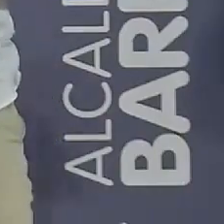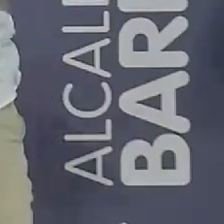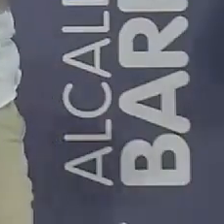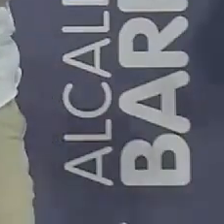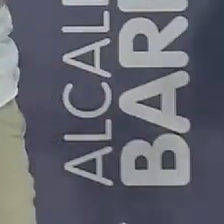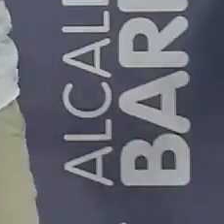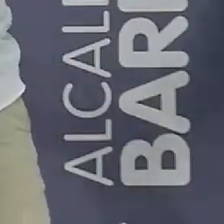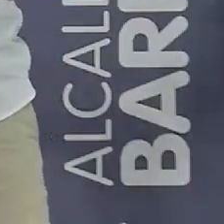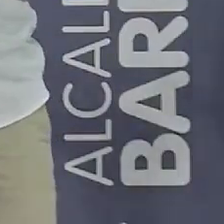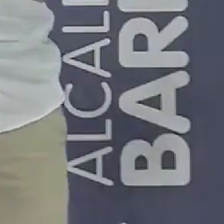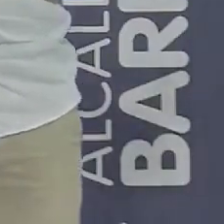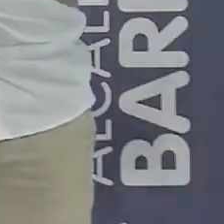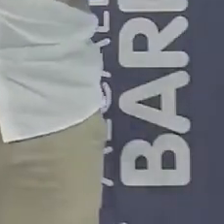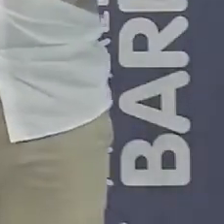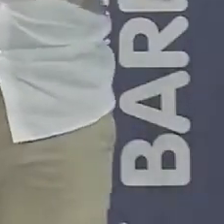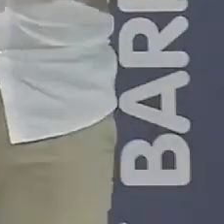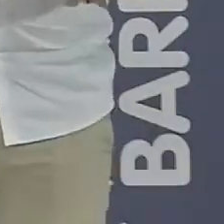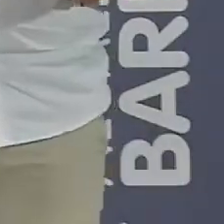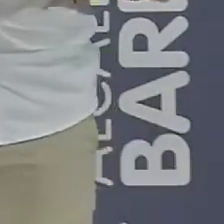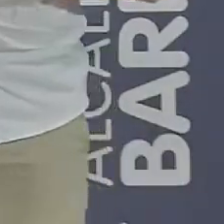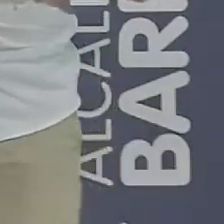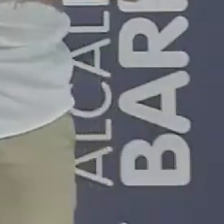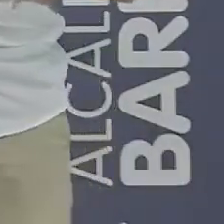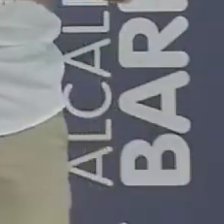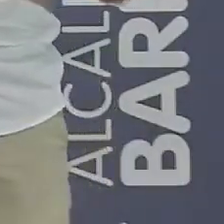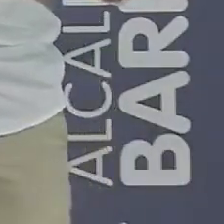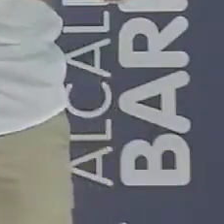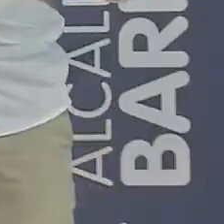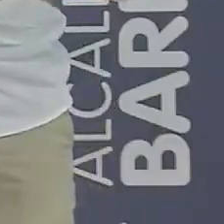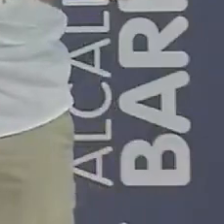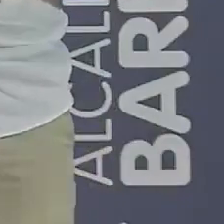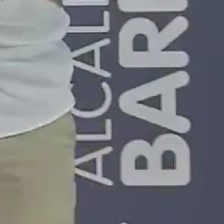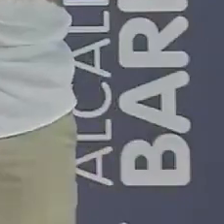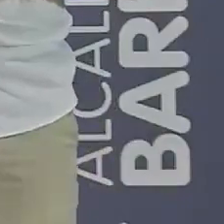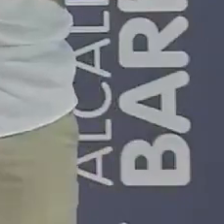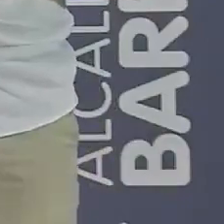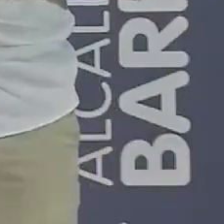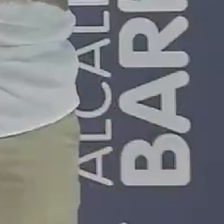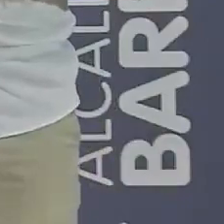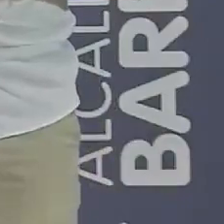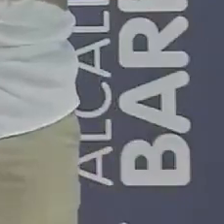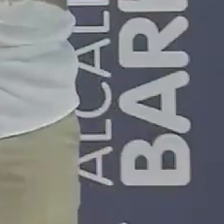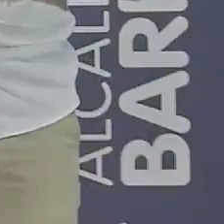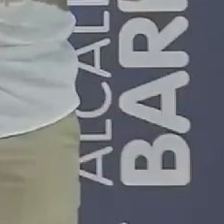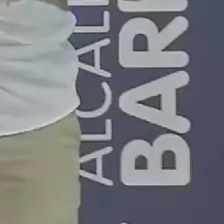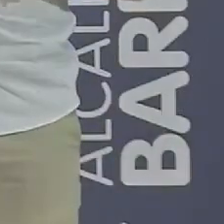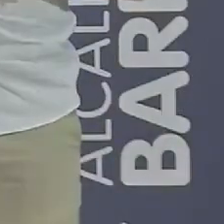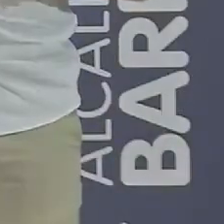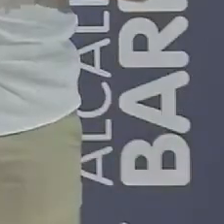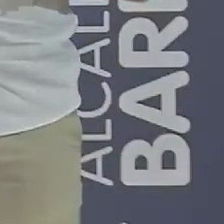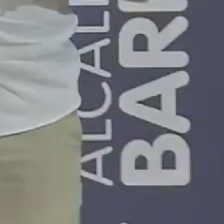ellos, a los compañeros, le damos la bienvenida al alcalde de Barranquilla, Jaime Gumarejo Gens. Alcalde, bienvenido. Buenos días.